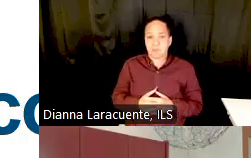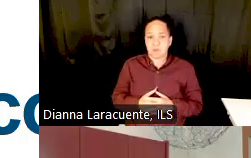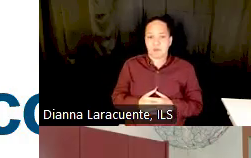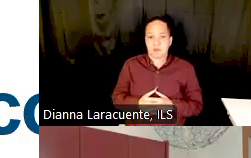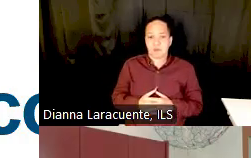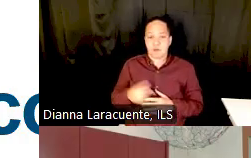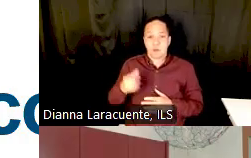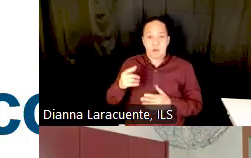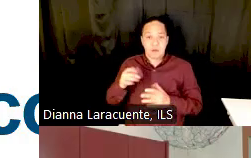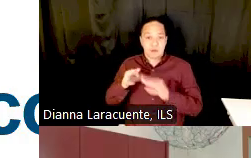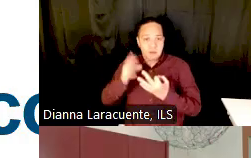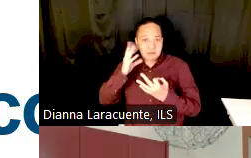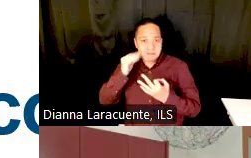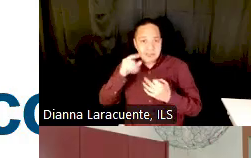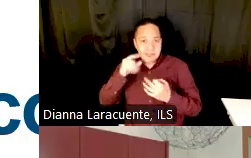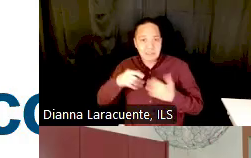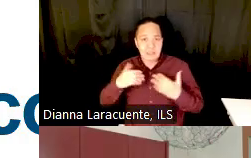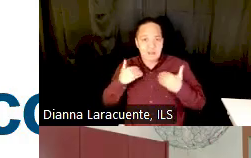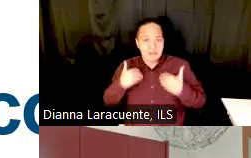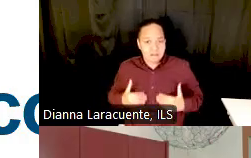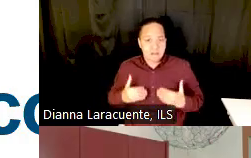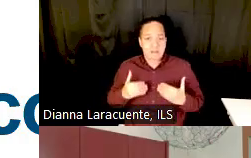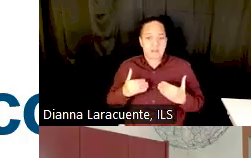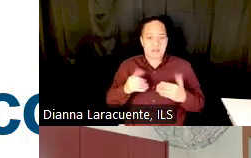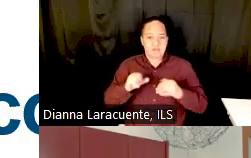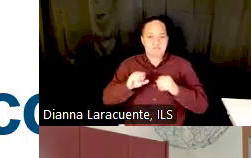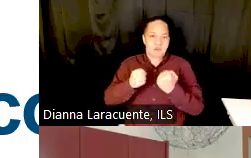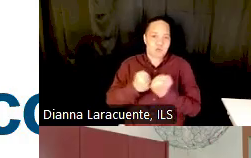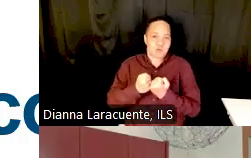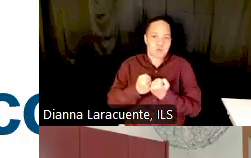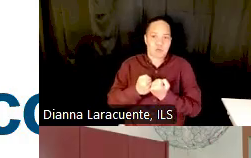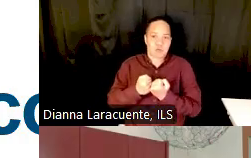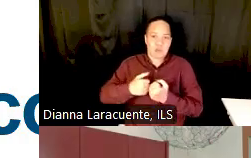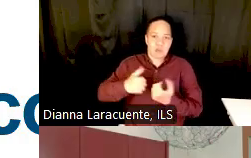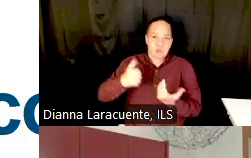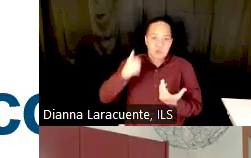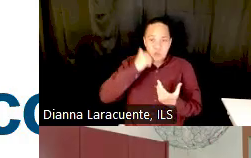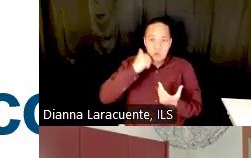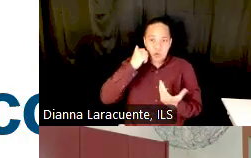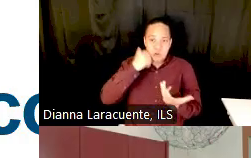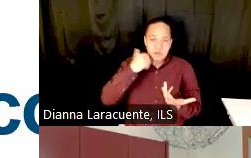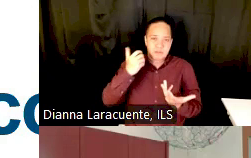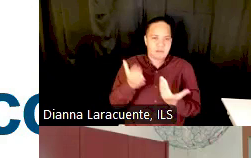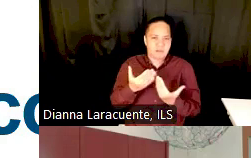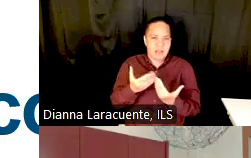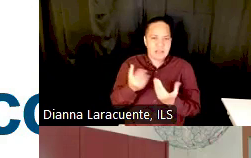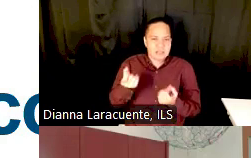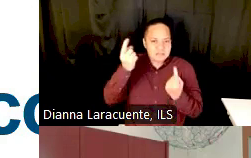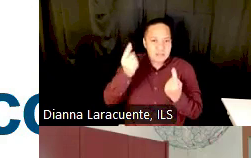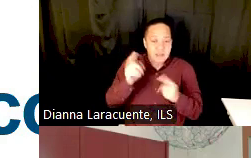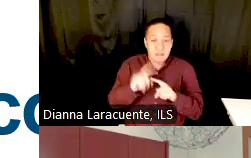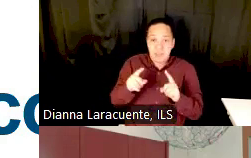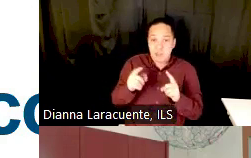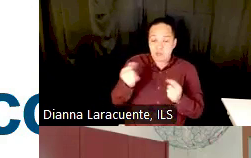con una necesidad física, pues socialmente la empatía se nos hace más fácil. Pero ser empático a un niño